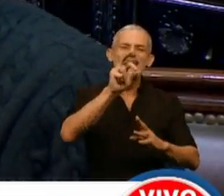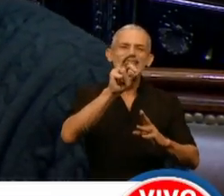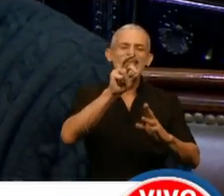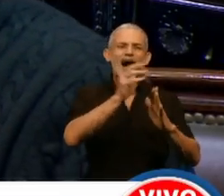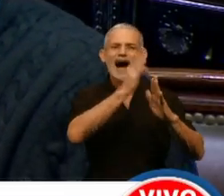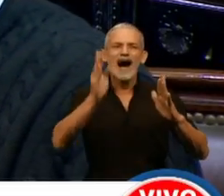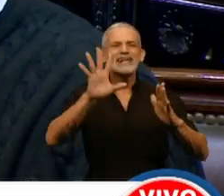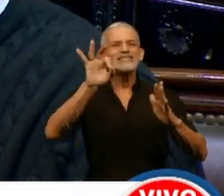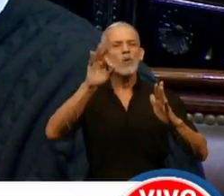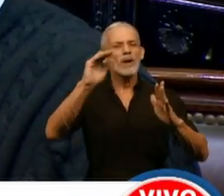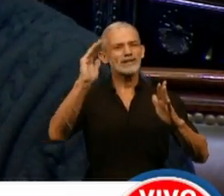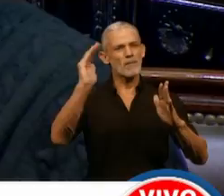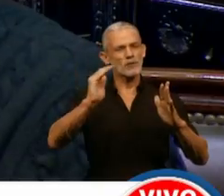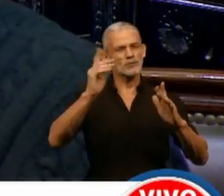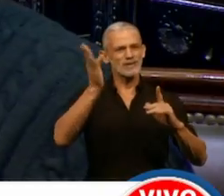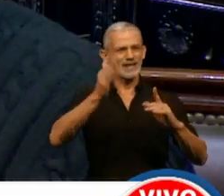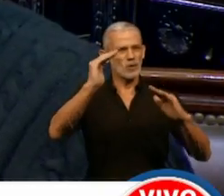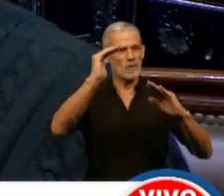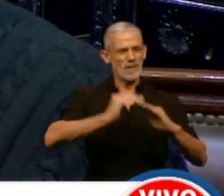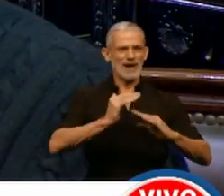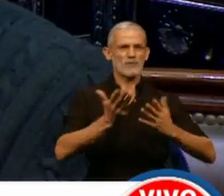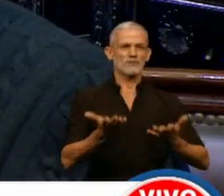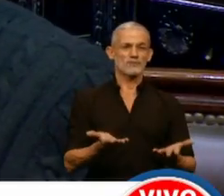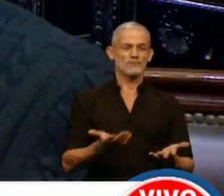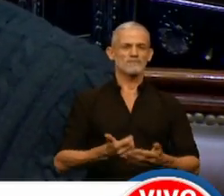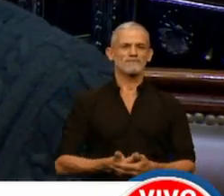a un 50 por ciento